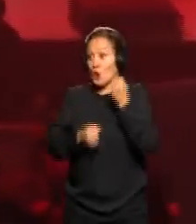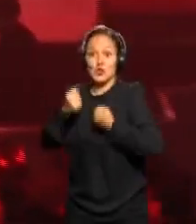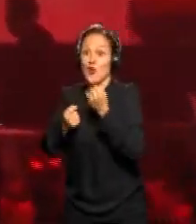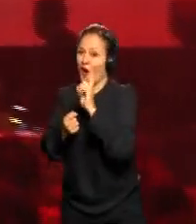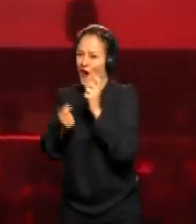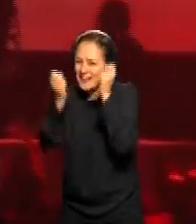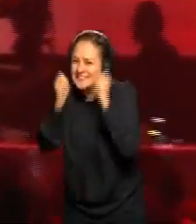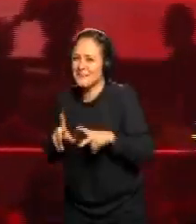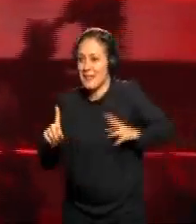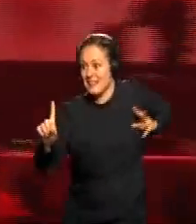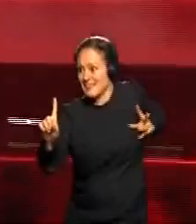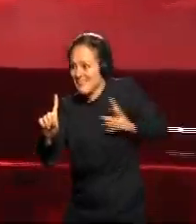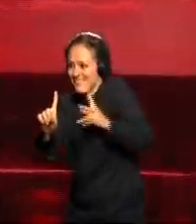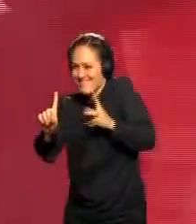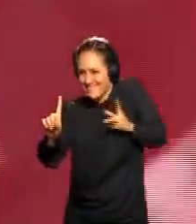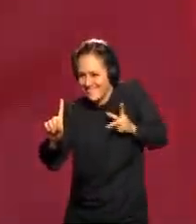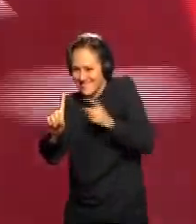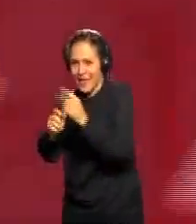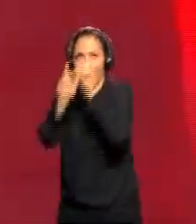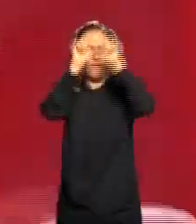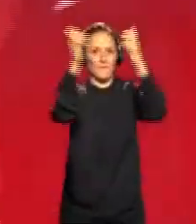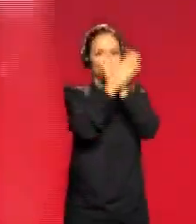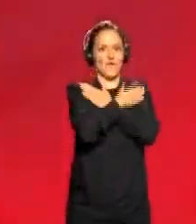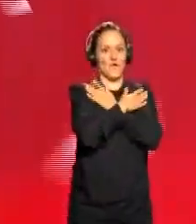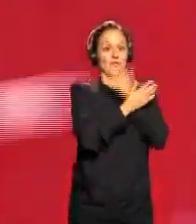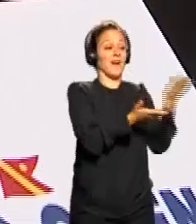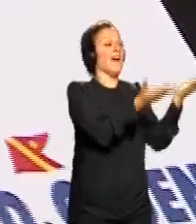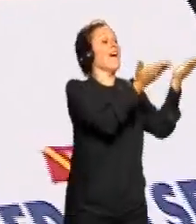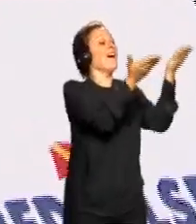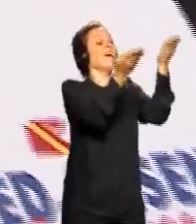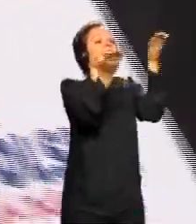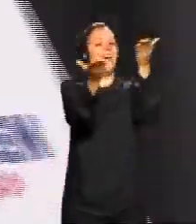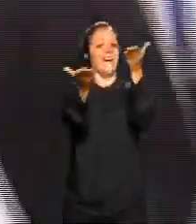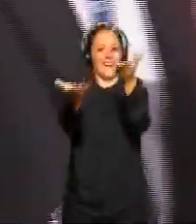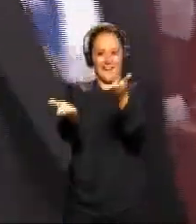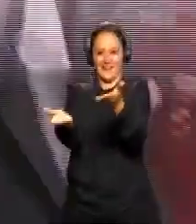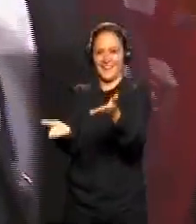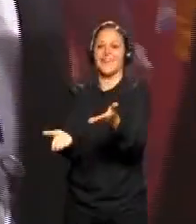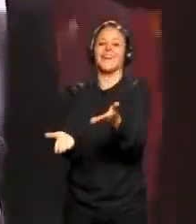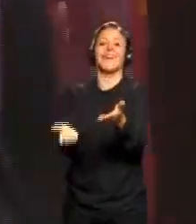peor, que salga la funeraria, que salga.